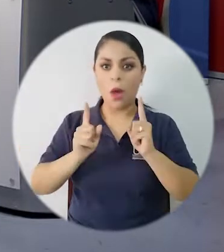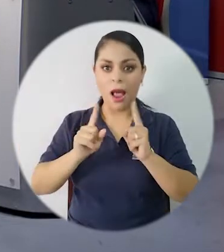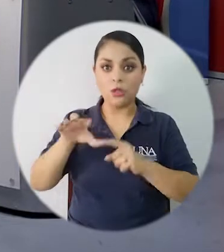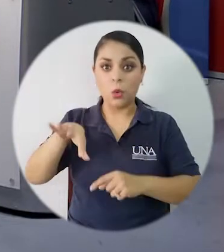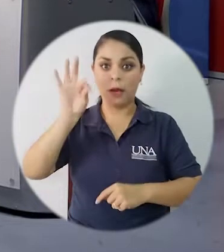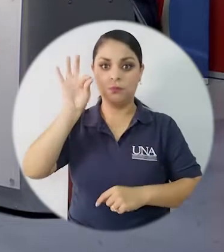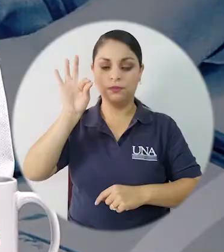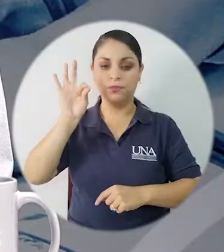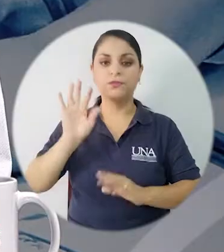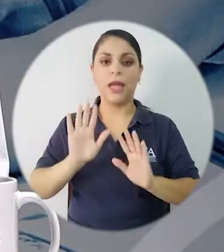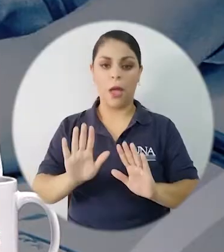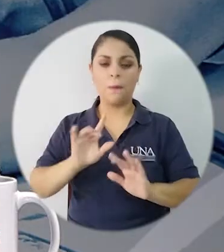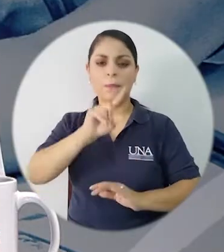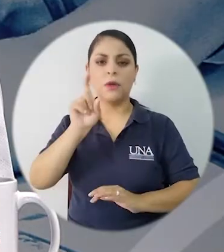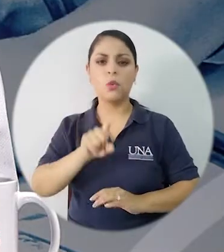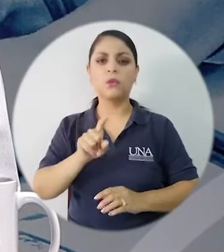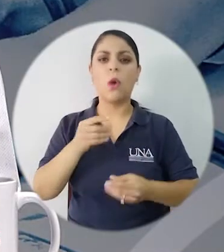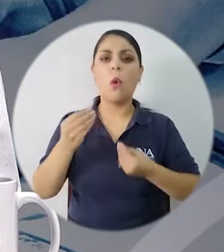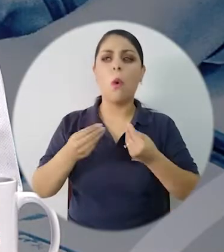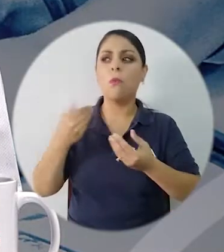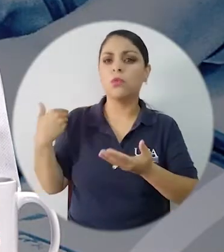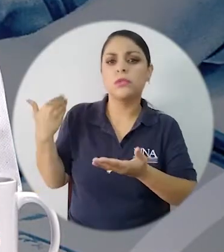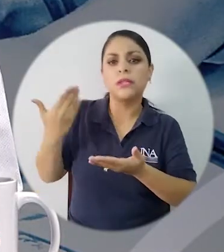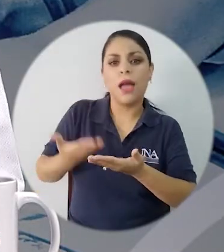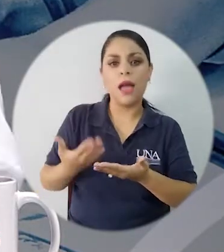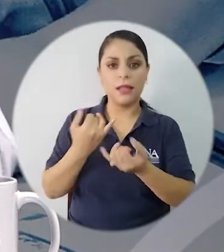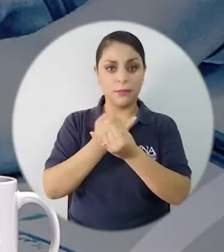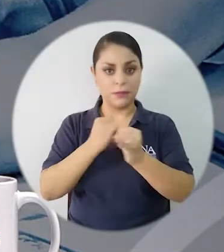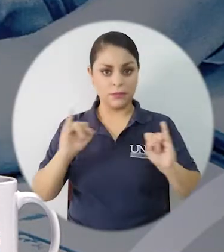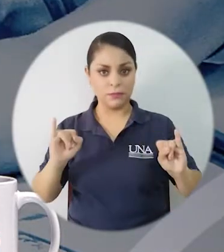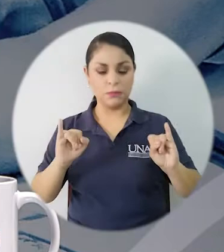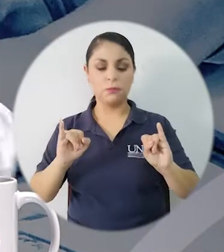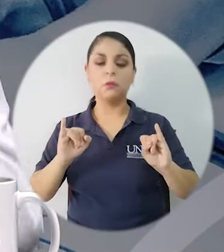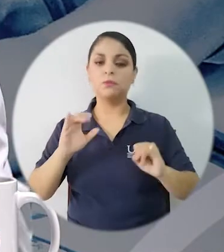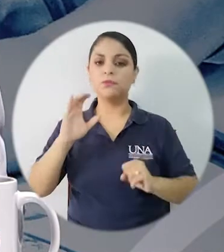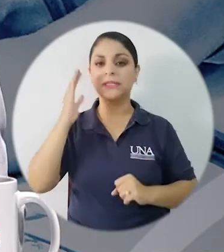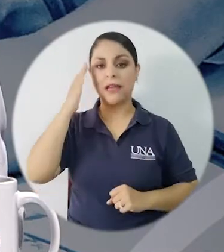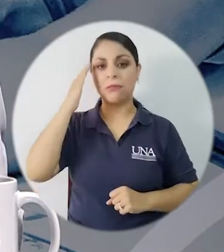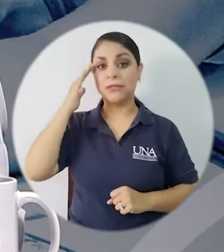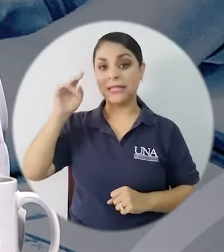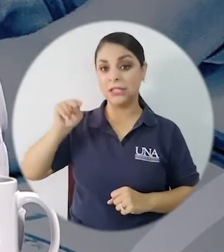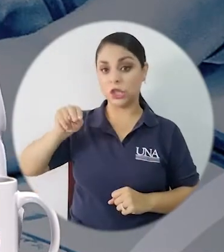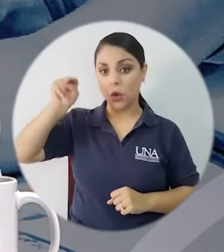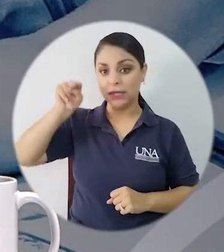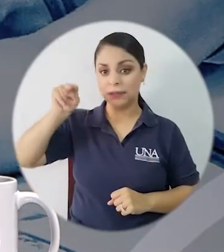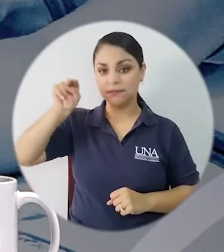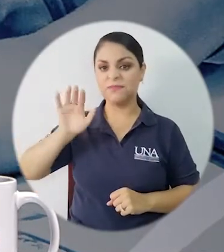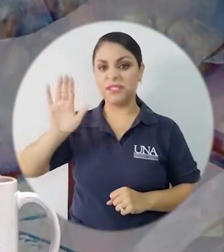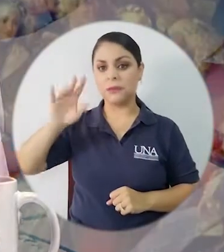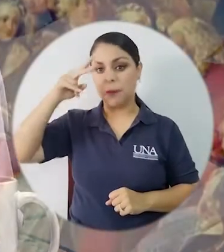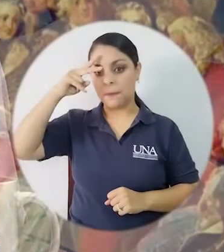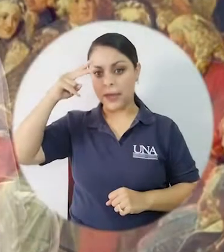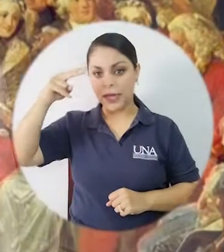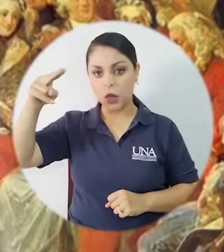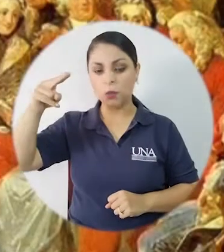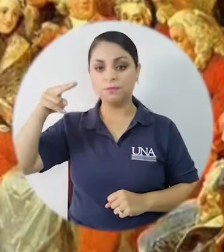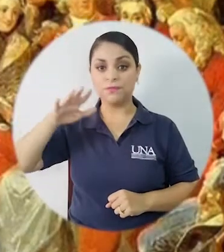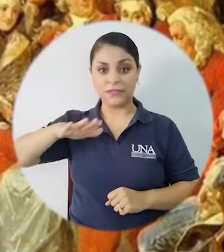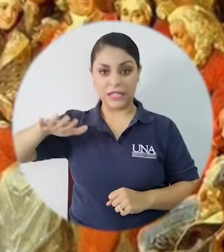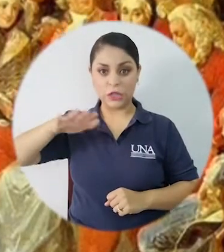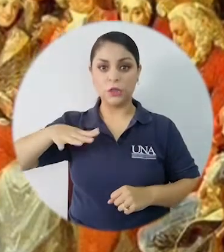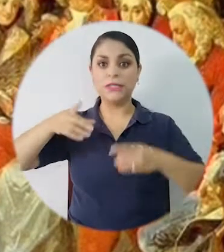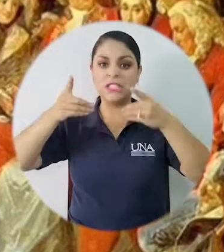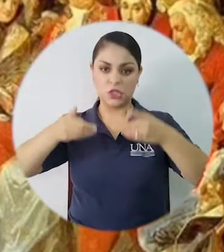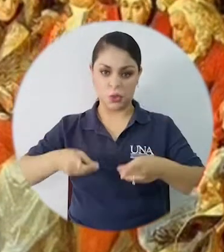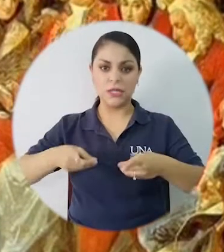la independencia? ¿O cómo llega la independencia? Bueno, hay que irnos hacia el norte para entender México, las determinaciones